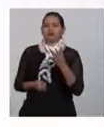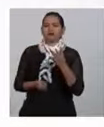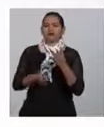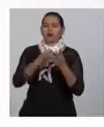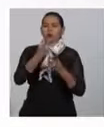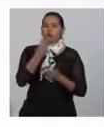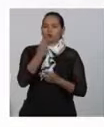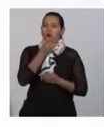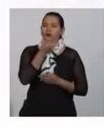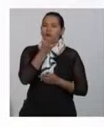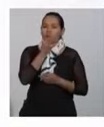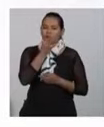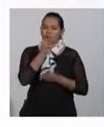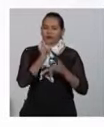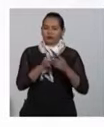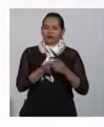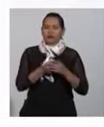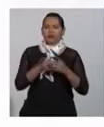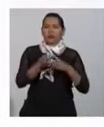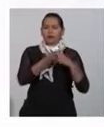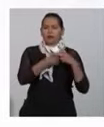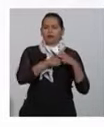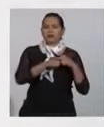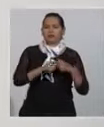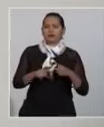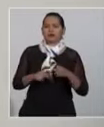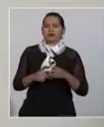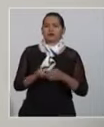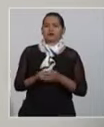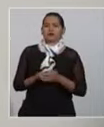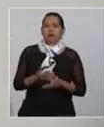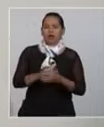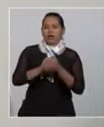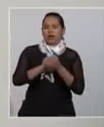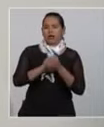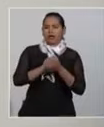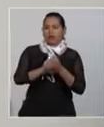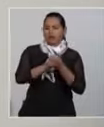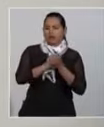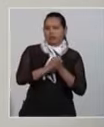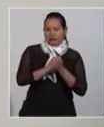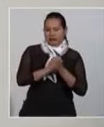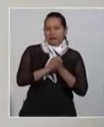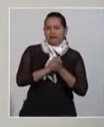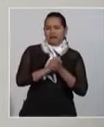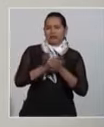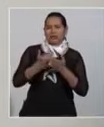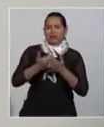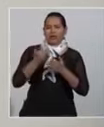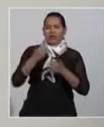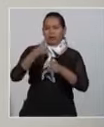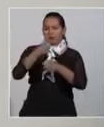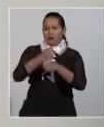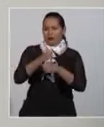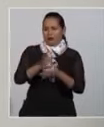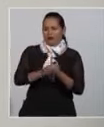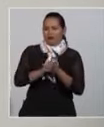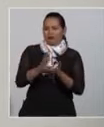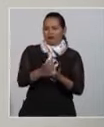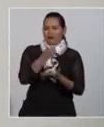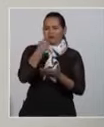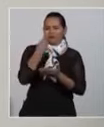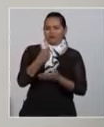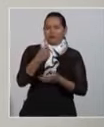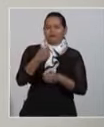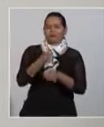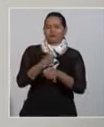2 minutos. Iniciamos la ronda con quien obtuvo en el sorteo de participación la posición número 1, que es en este